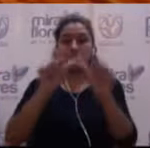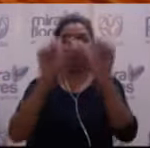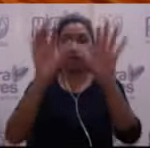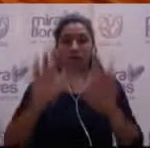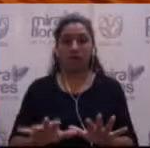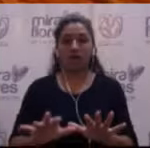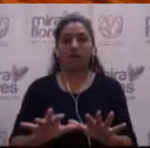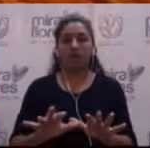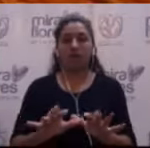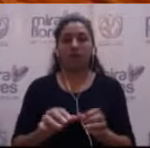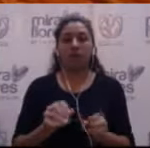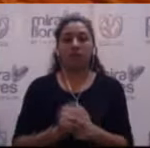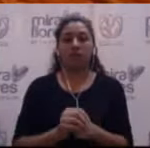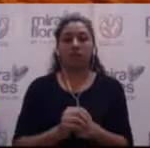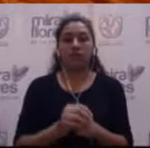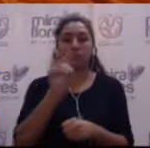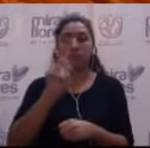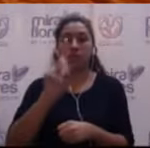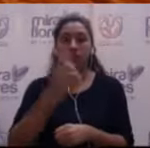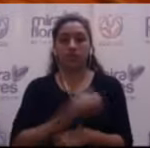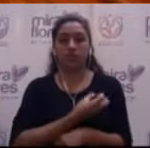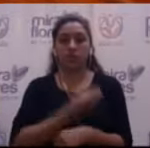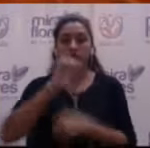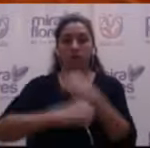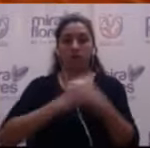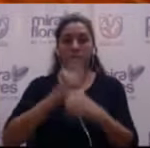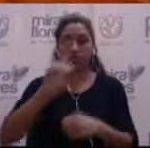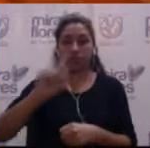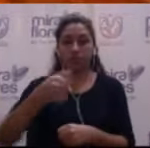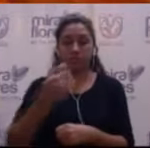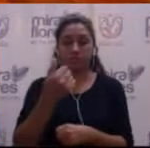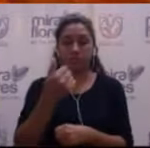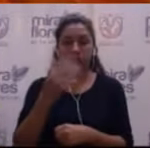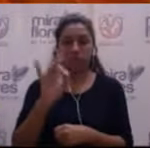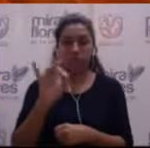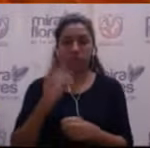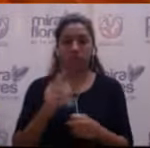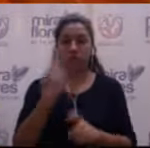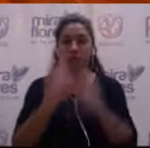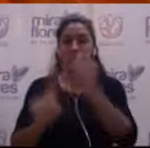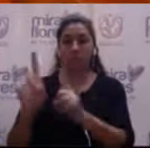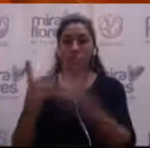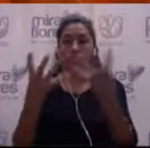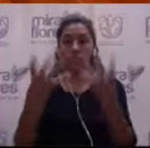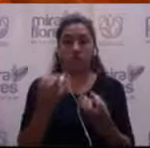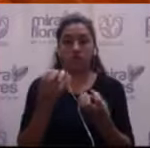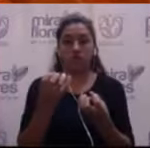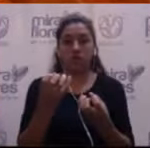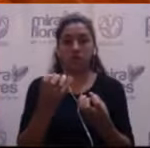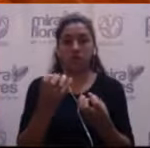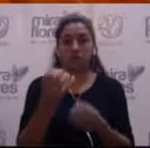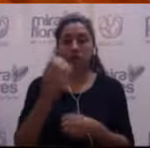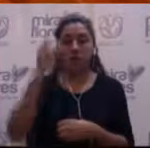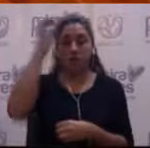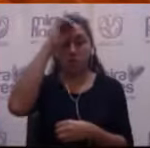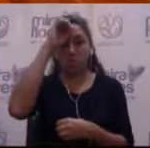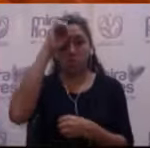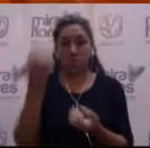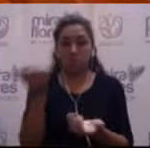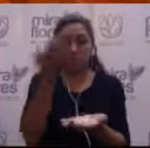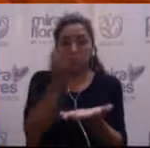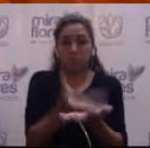fecha 21 de mayo del año 2018. Aquellos miembros del Consejo que pudiesen tener algún tipo de observación con relación